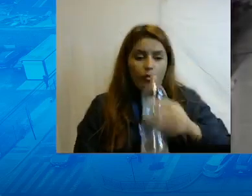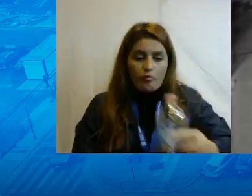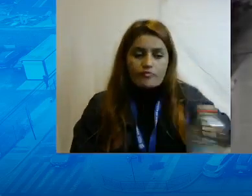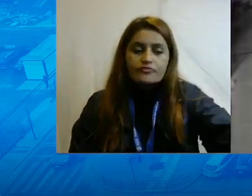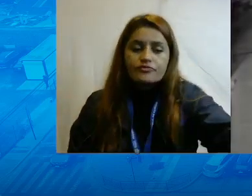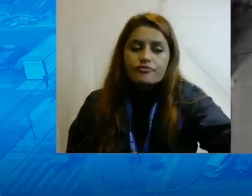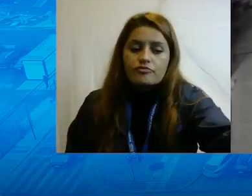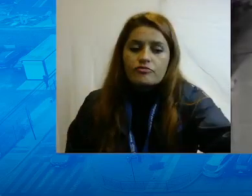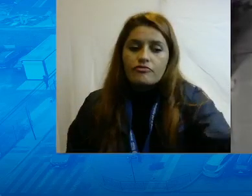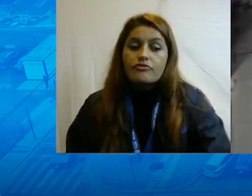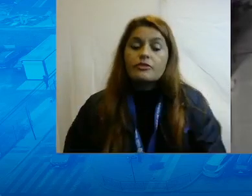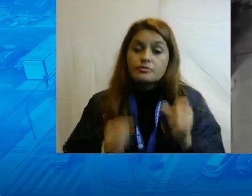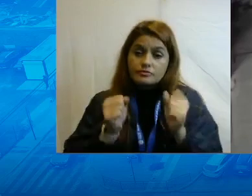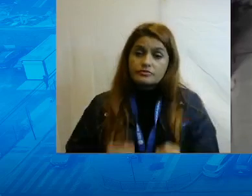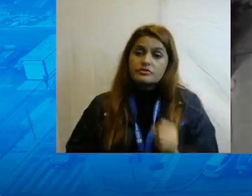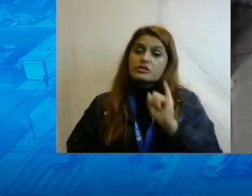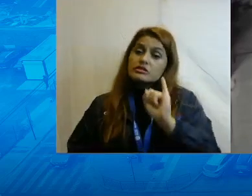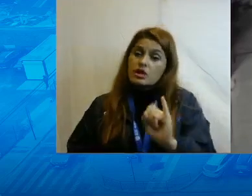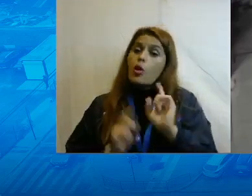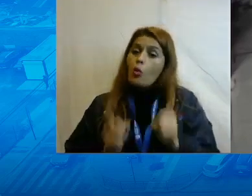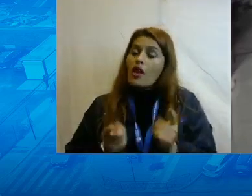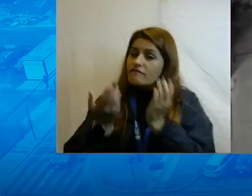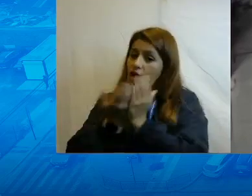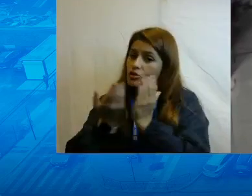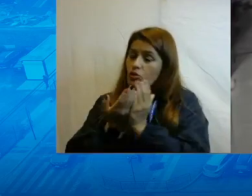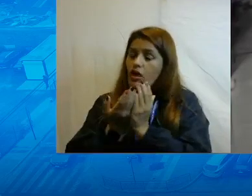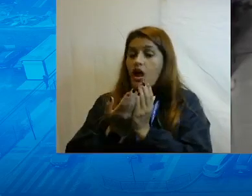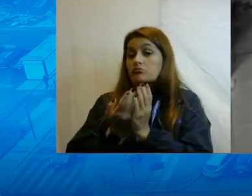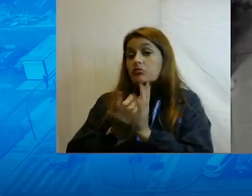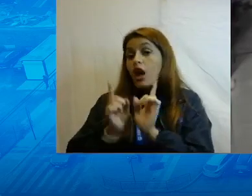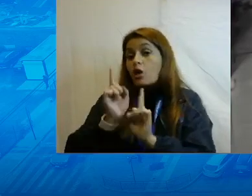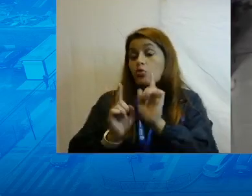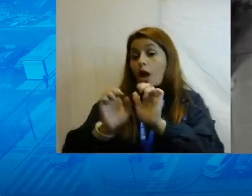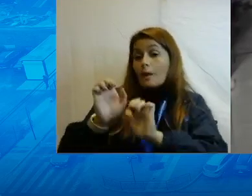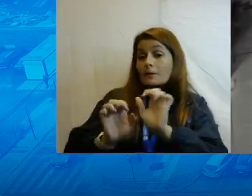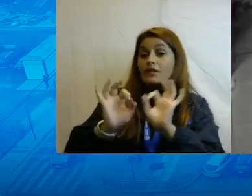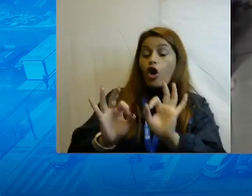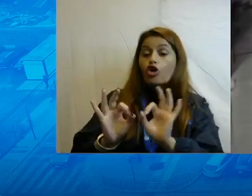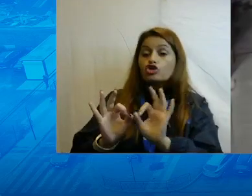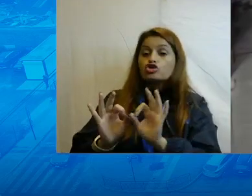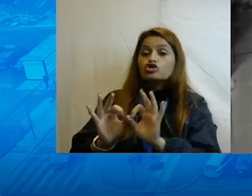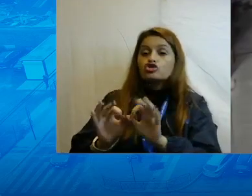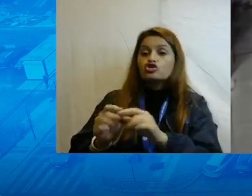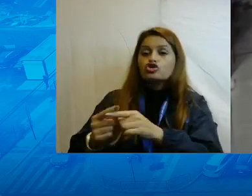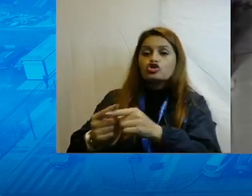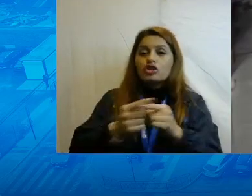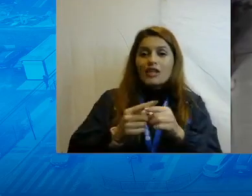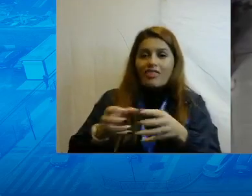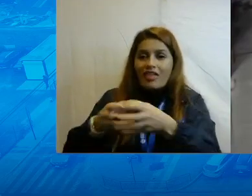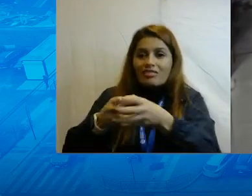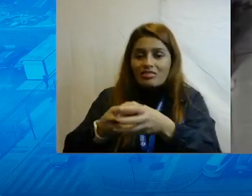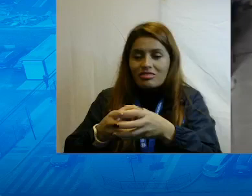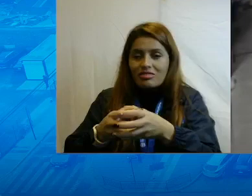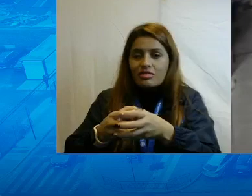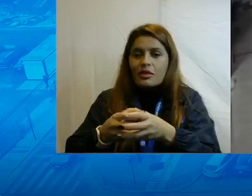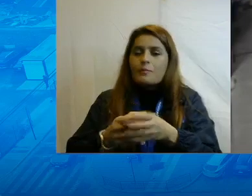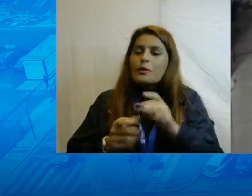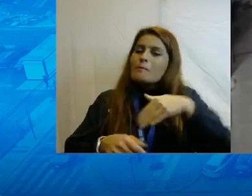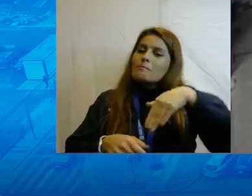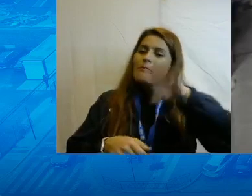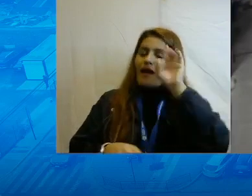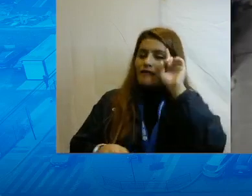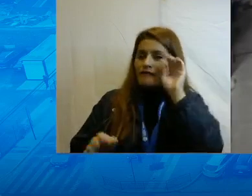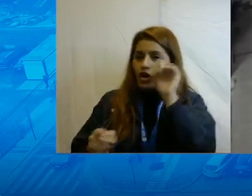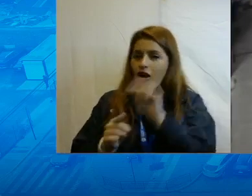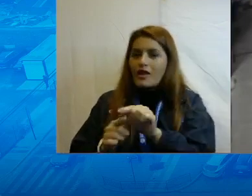Pero podría servir de todas maneras. Lo vamos a estudiar en casos de empresas o sociedades, pero esto está más focalizado en el